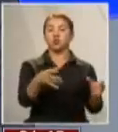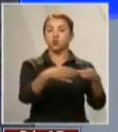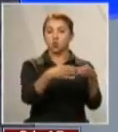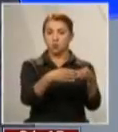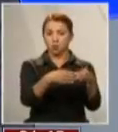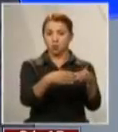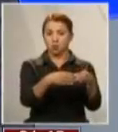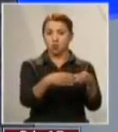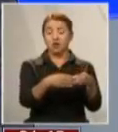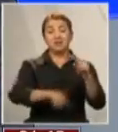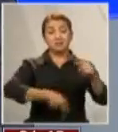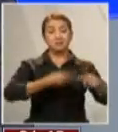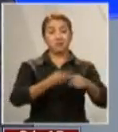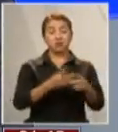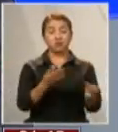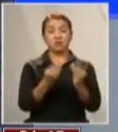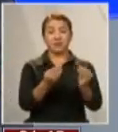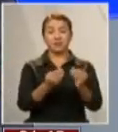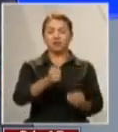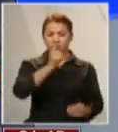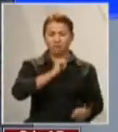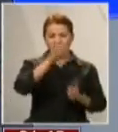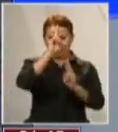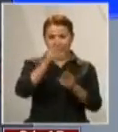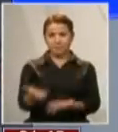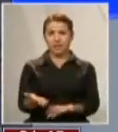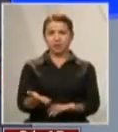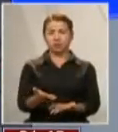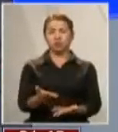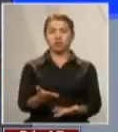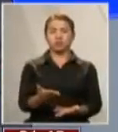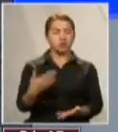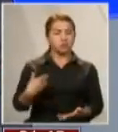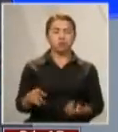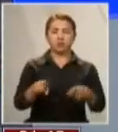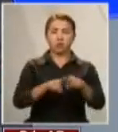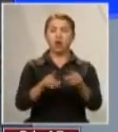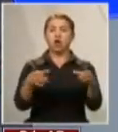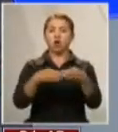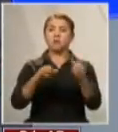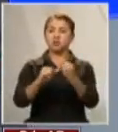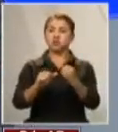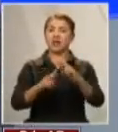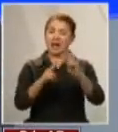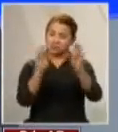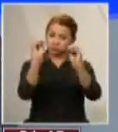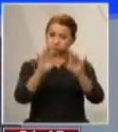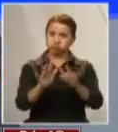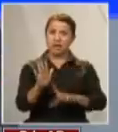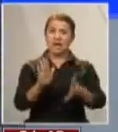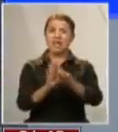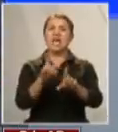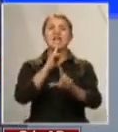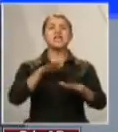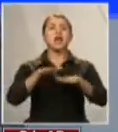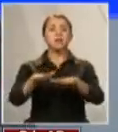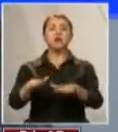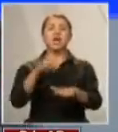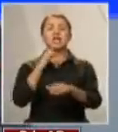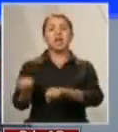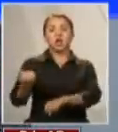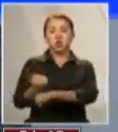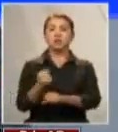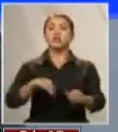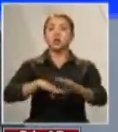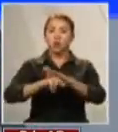con su oposición, y más encima, obviamente, faltando el respeto, pero independiente de eso, la oposición que hace estas leyes, a lo único que está favoreciendo es que